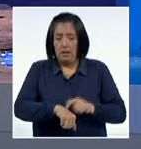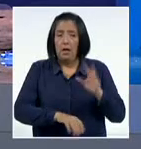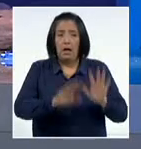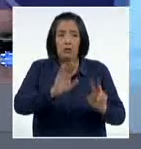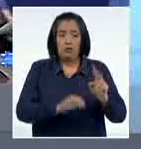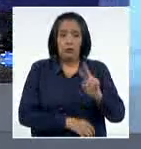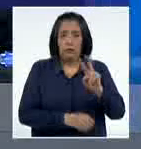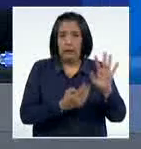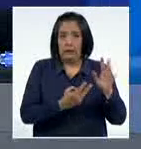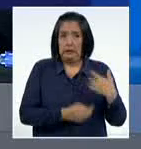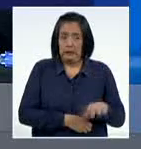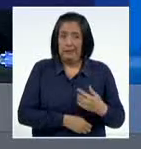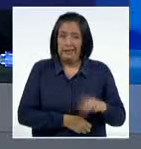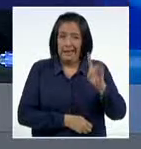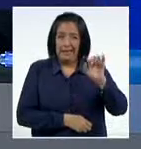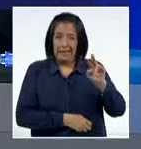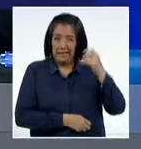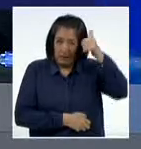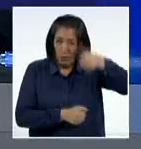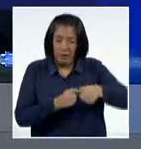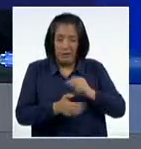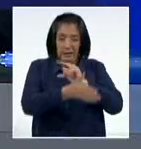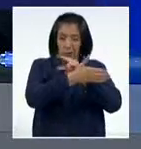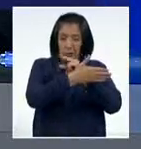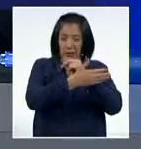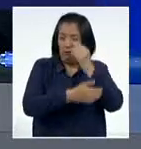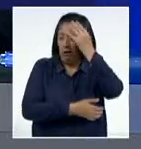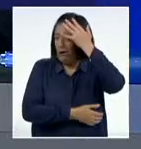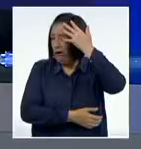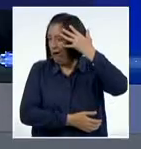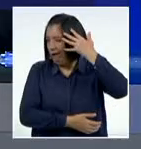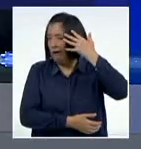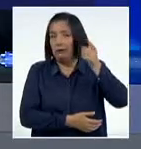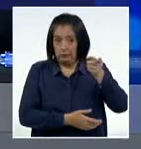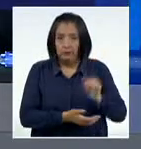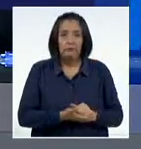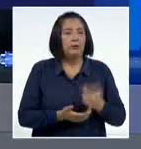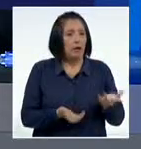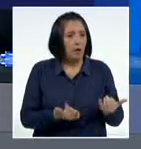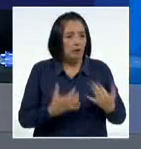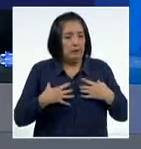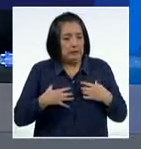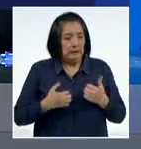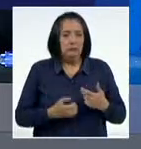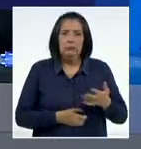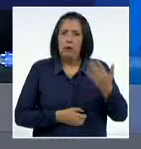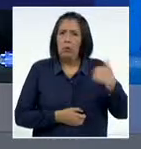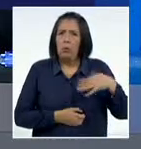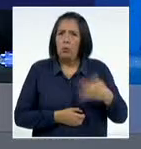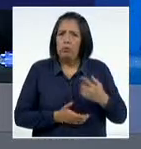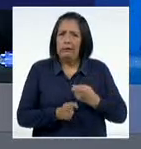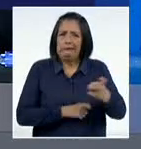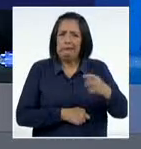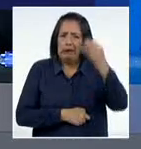7. Daniel Urresti, ¿se acuerdan el tuit que les mostramos ayer con la cabeza rota del general? Bueno, él se viene recuperando tras ser herido en la cabeza